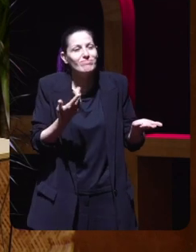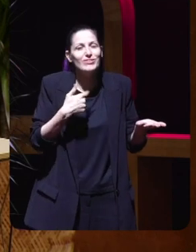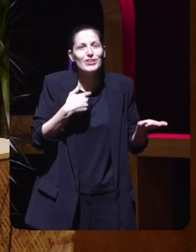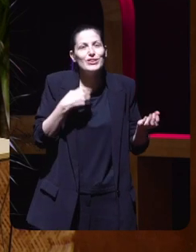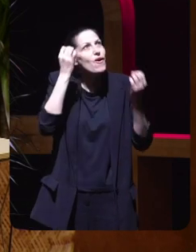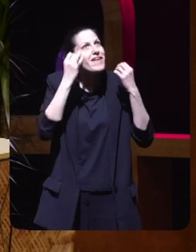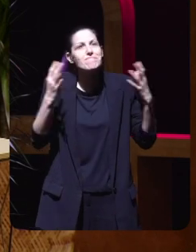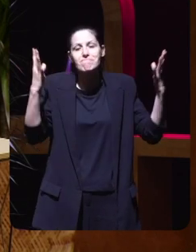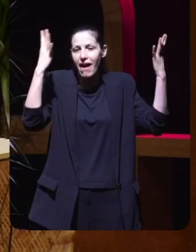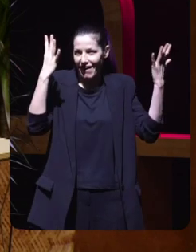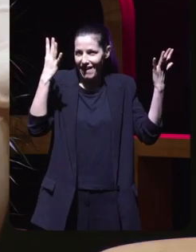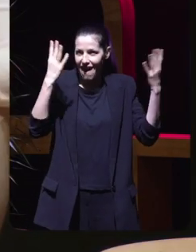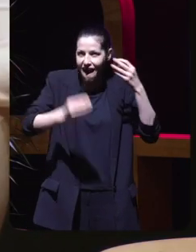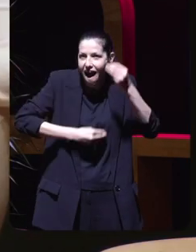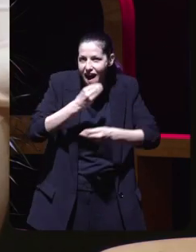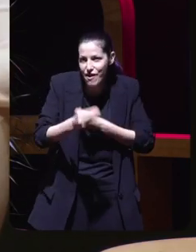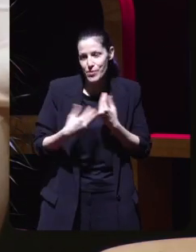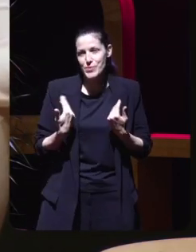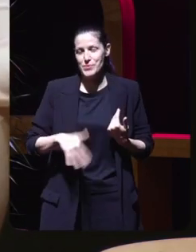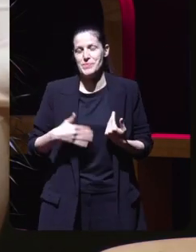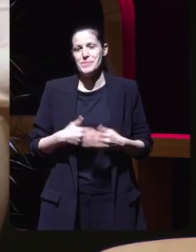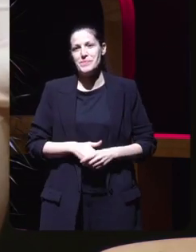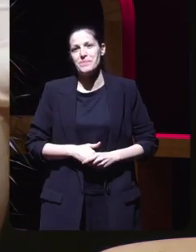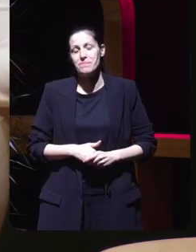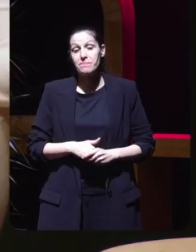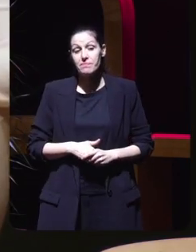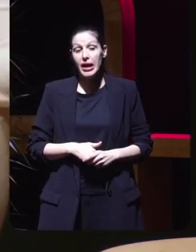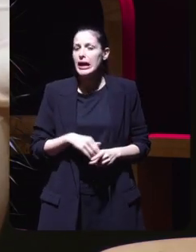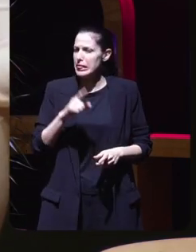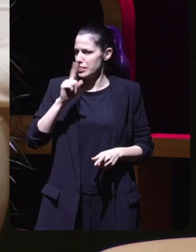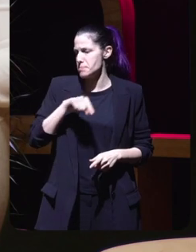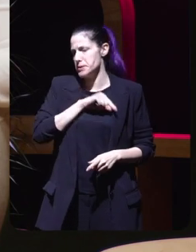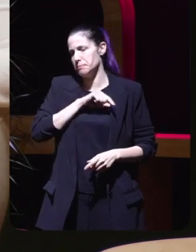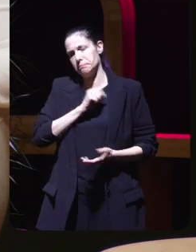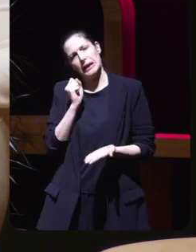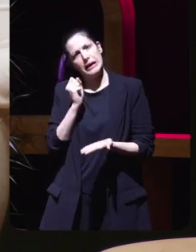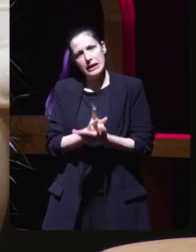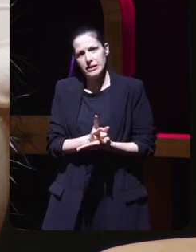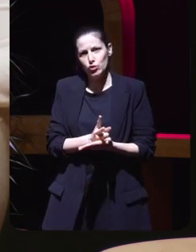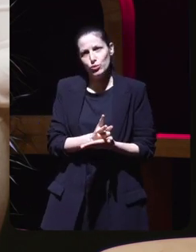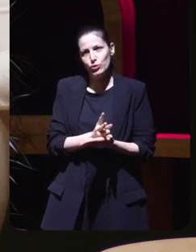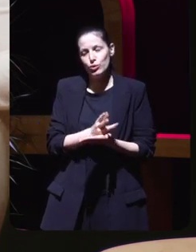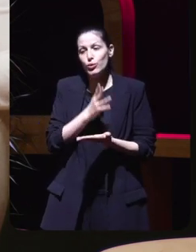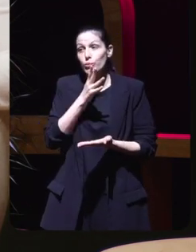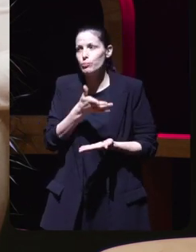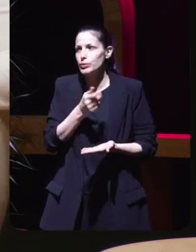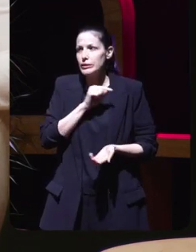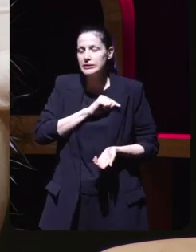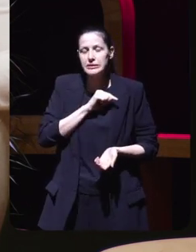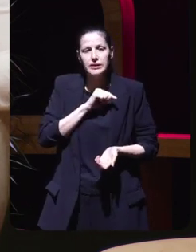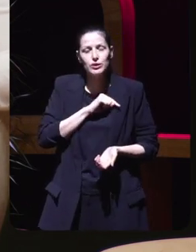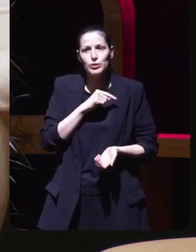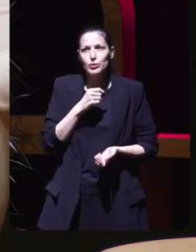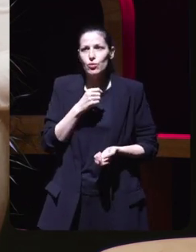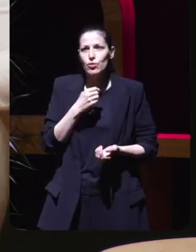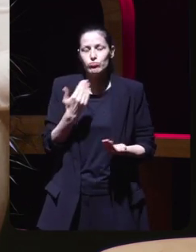que podría llegar a facer y bueno también es un reto Porque ahora mismo claro siento me corresponsabilidad